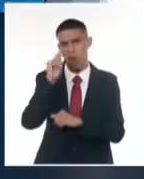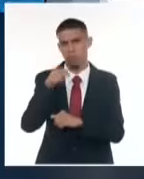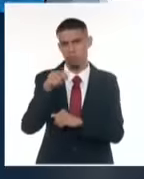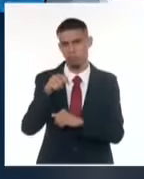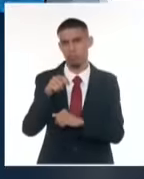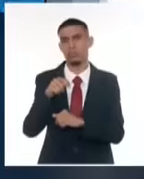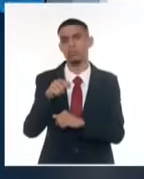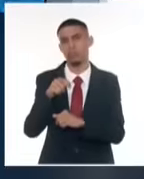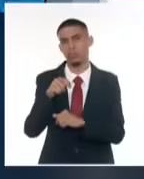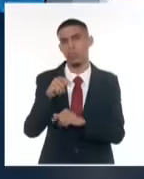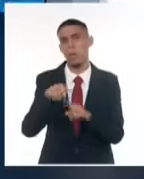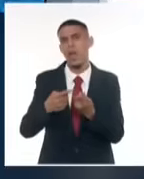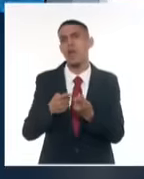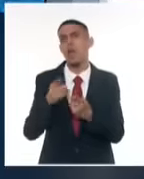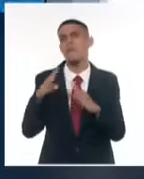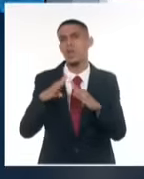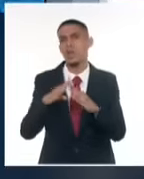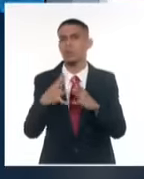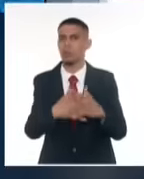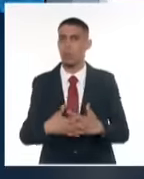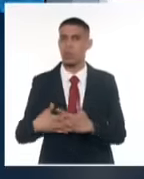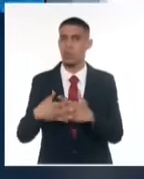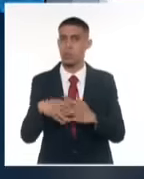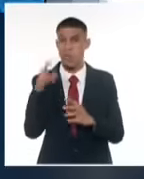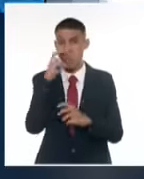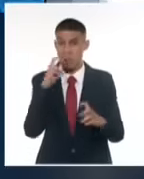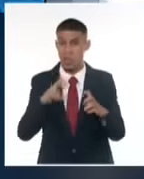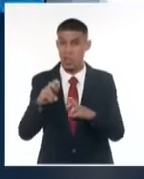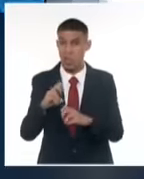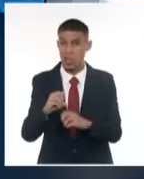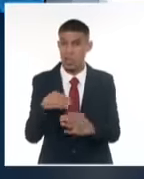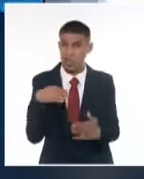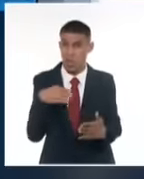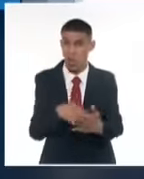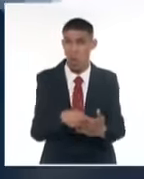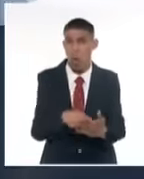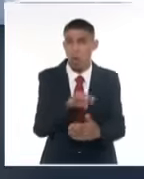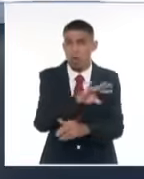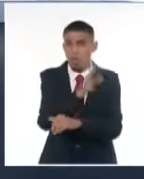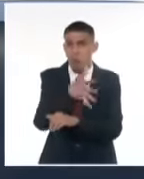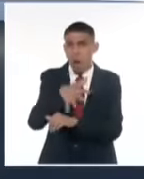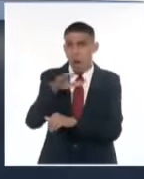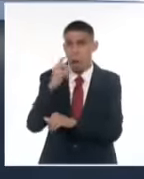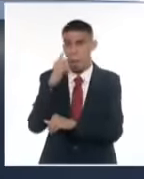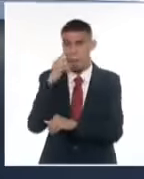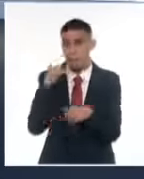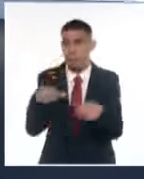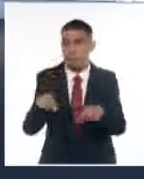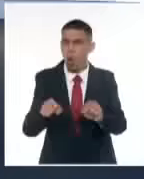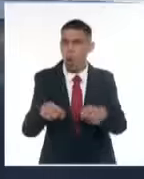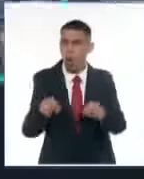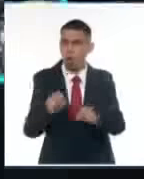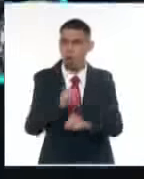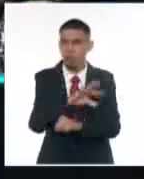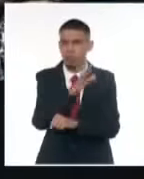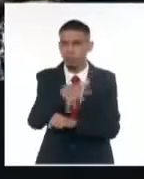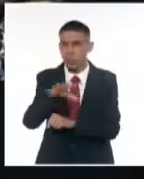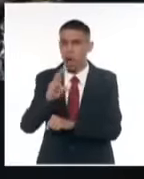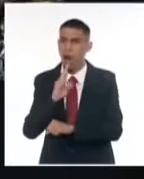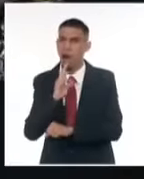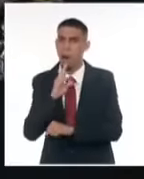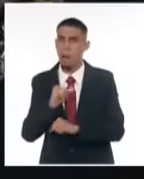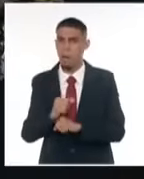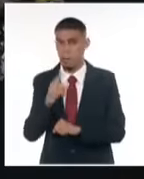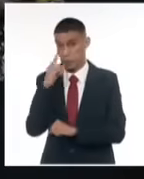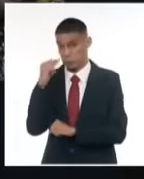Estados Unidos. Hasta ahora, la investigación arroja que llegó a la costa cubana en esta moto acuática. Vamos a verla. Esta es la moto exactamente en el